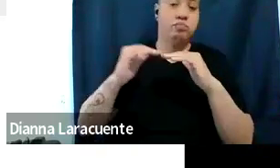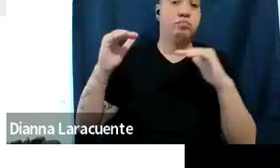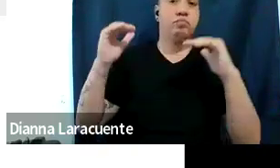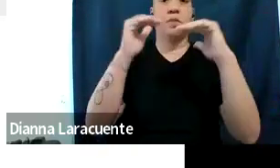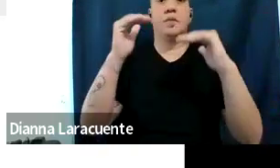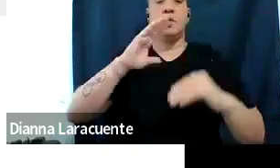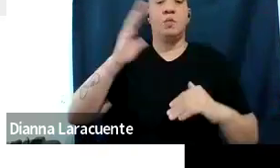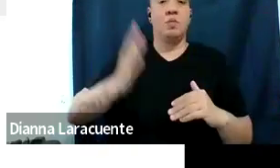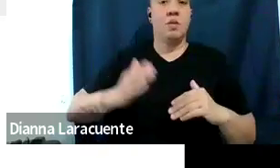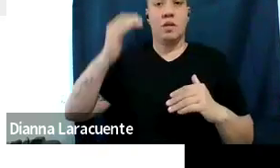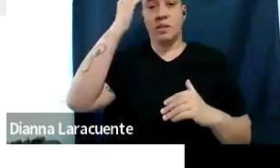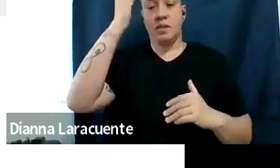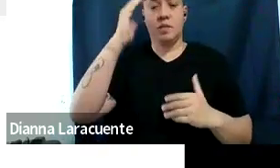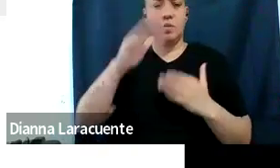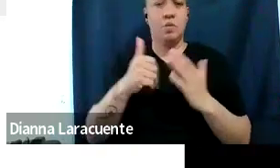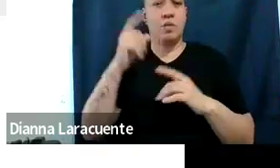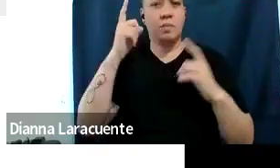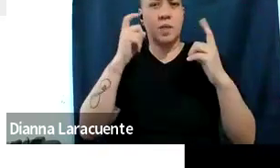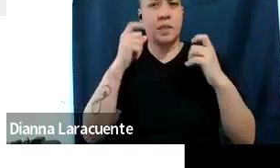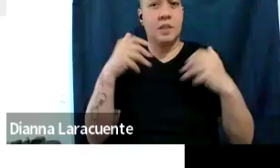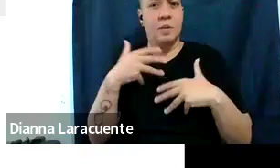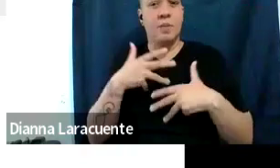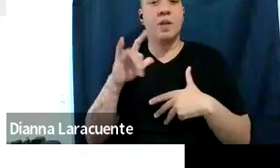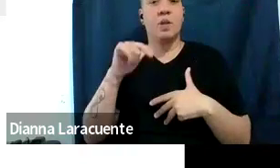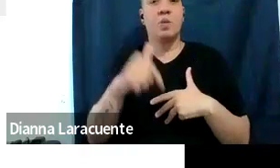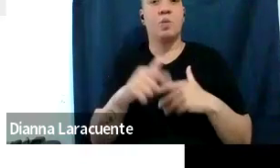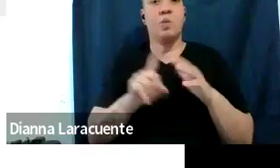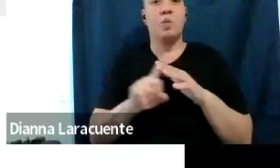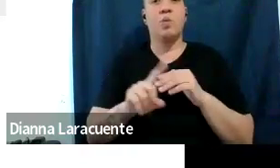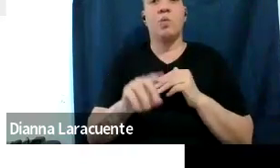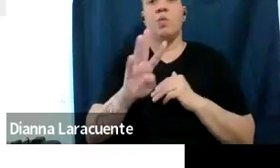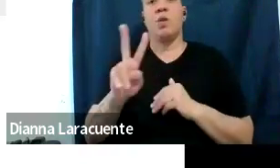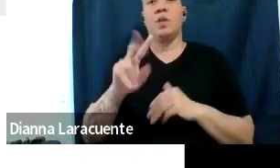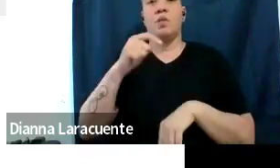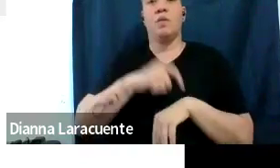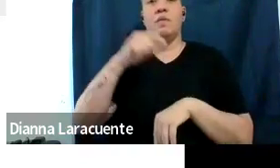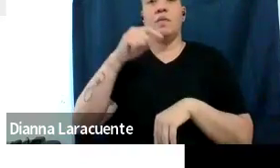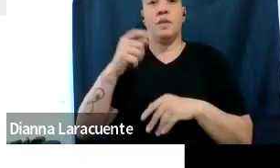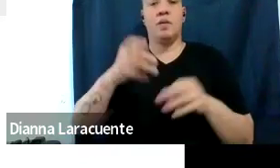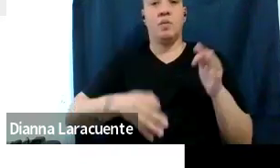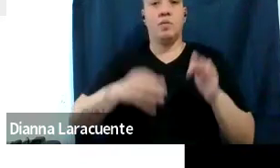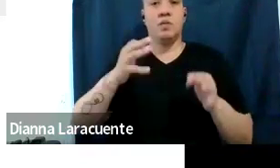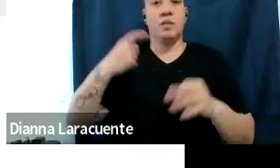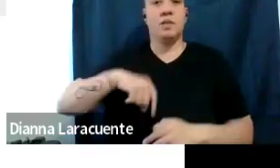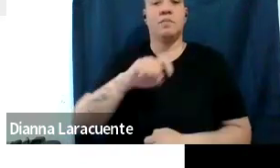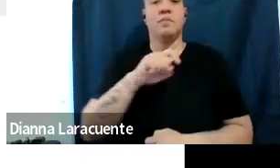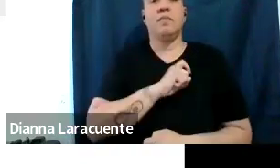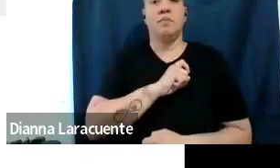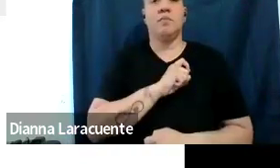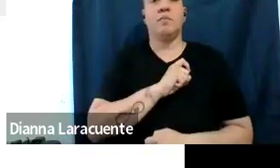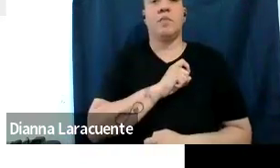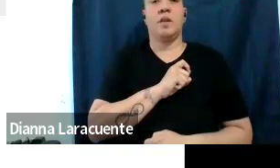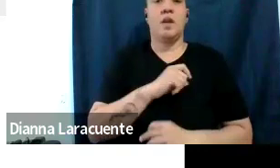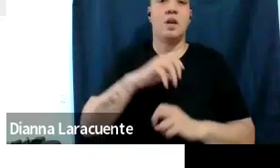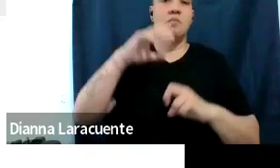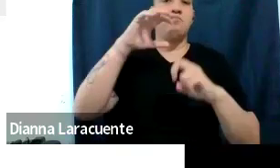ahora. Todos se preguntaban con terror si después de escapar 42 veces de la justicia española, el gran campeón